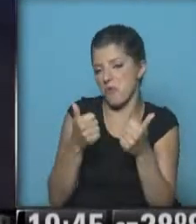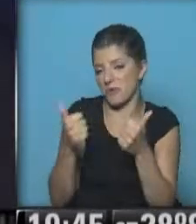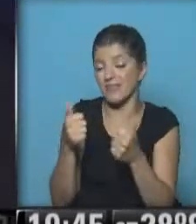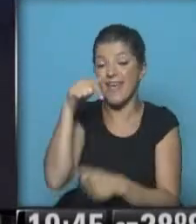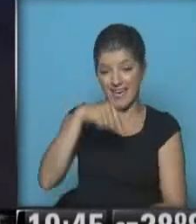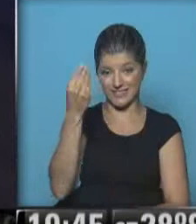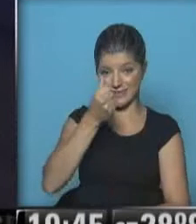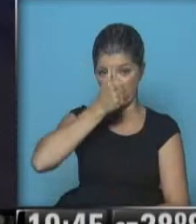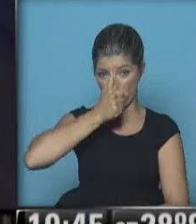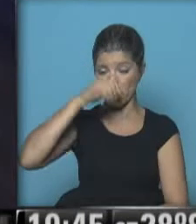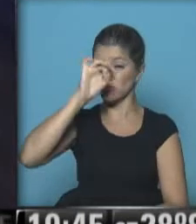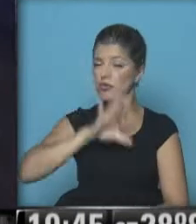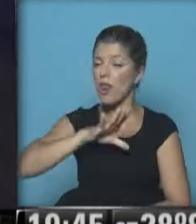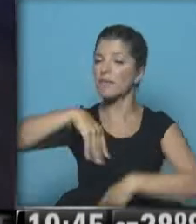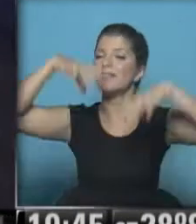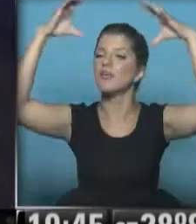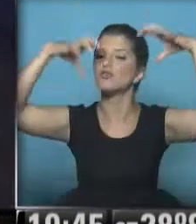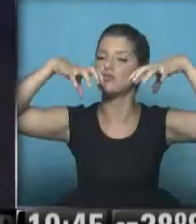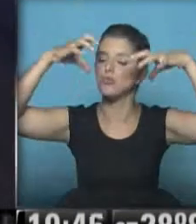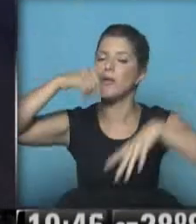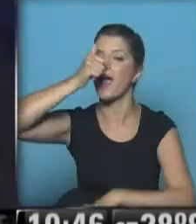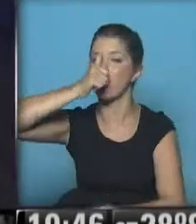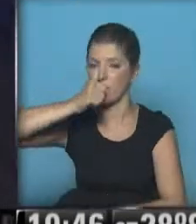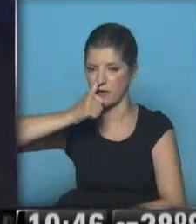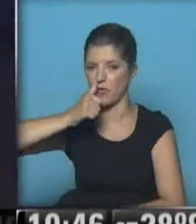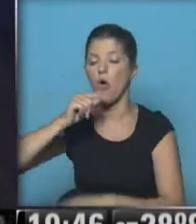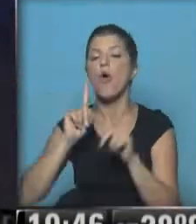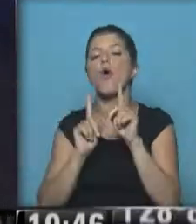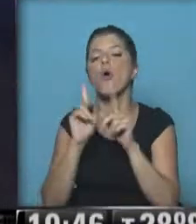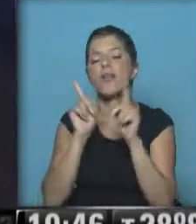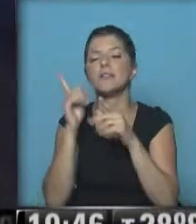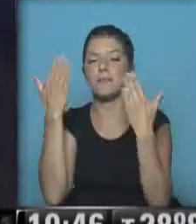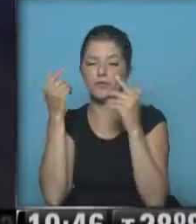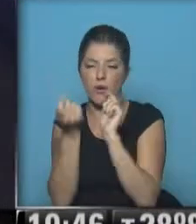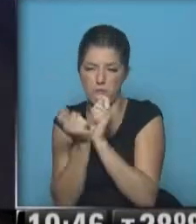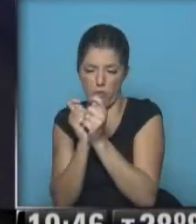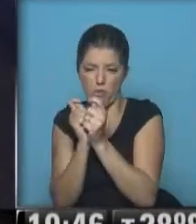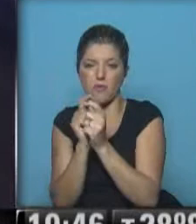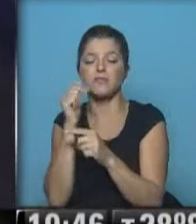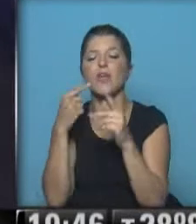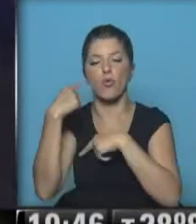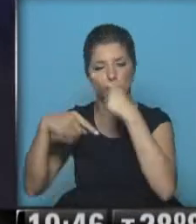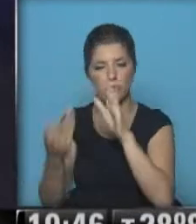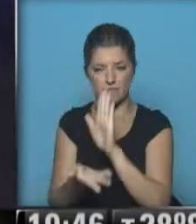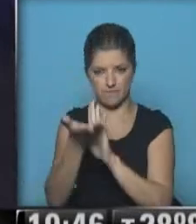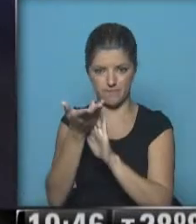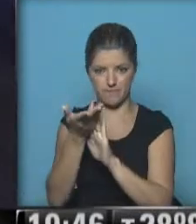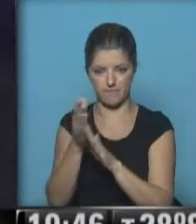semana solo se esperan lluvias entonces el día domingo con poco cambio de las temperaturas seguirán las temperaturas elevadas